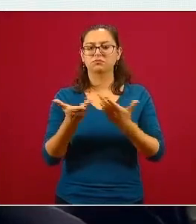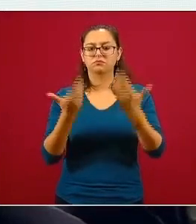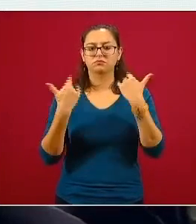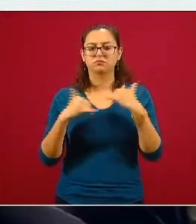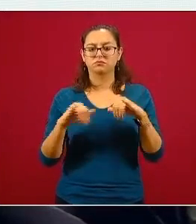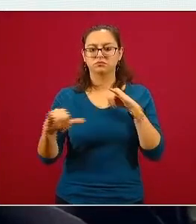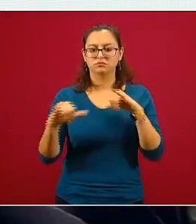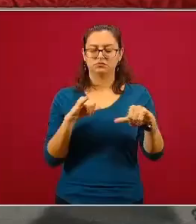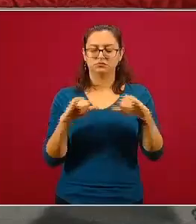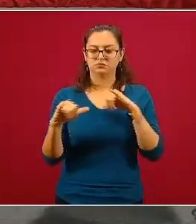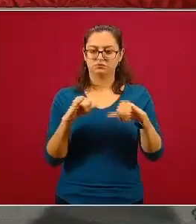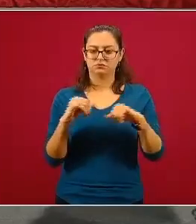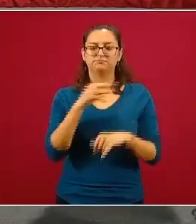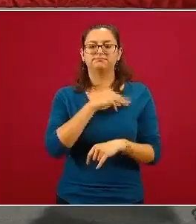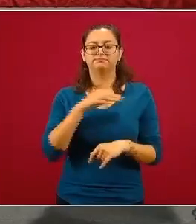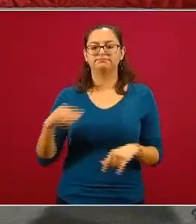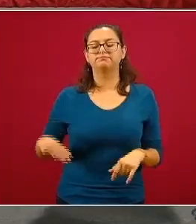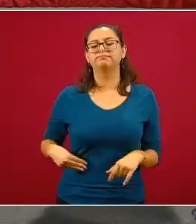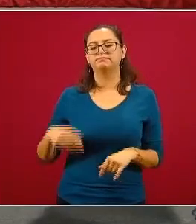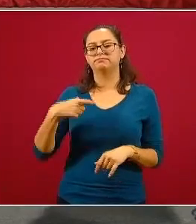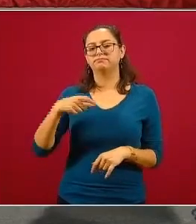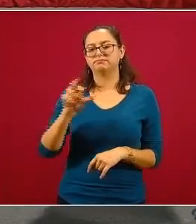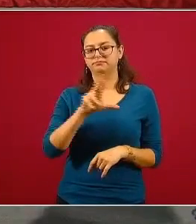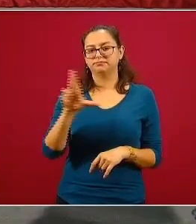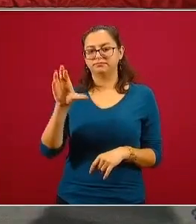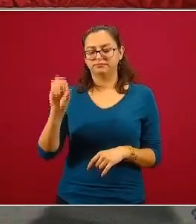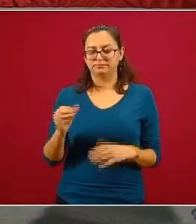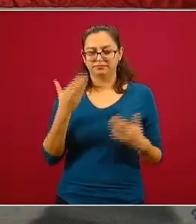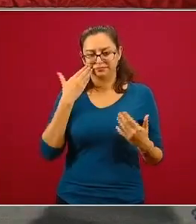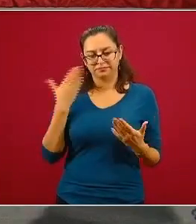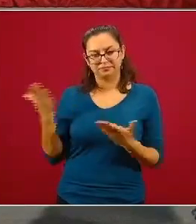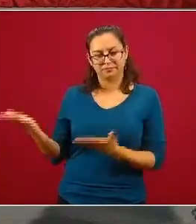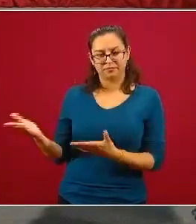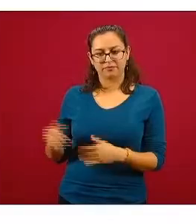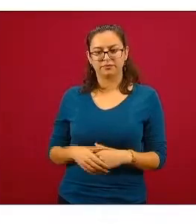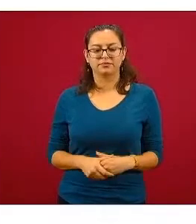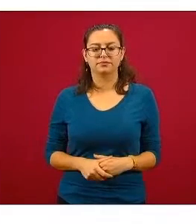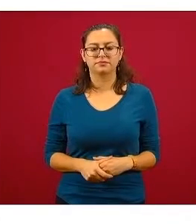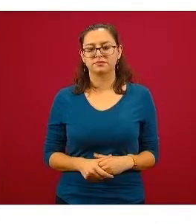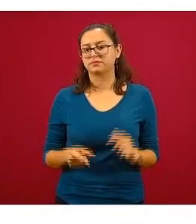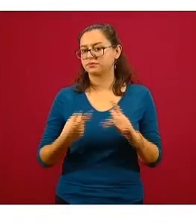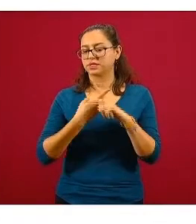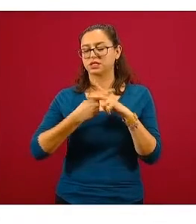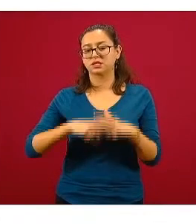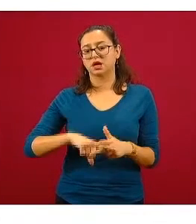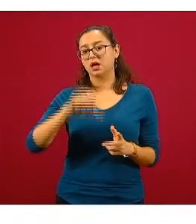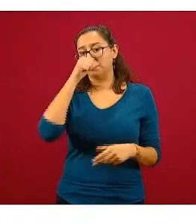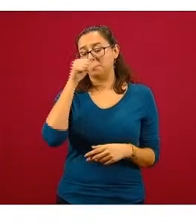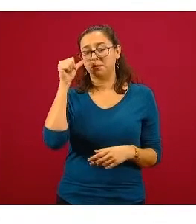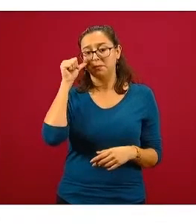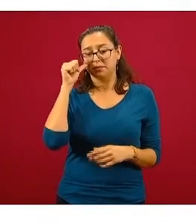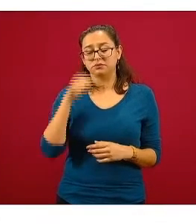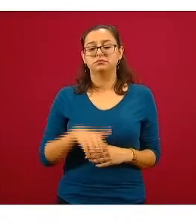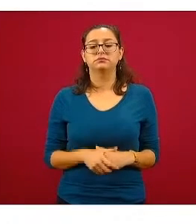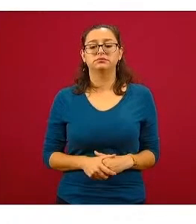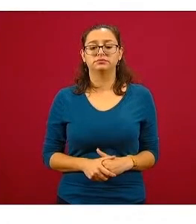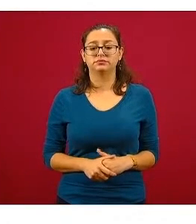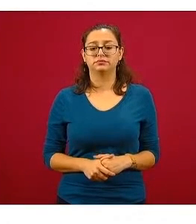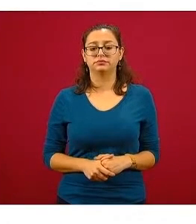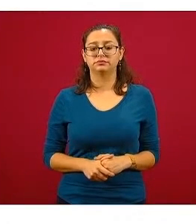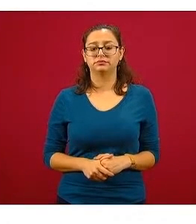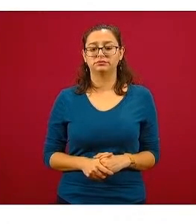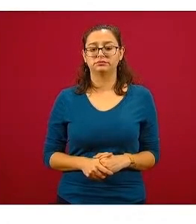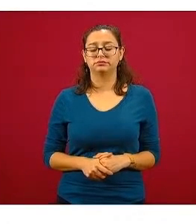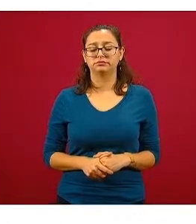mapa animado de los municipios de Quintana Roo. Benito Juárez inicia de los primeros casos desde la semana 10, municipios cercanos